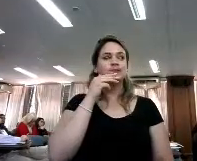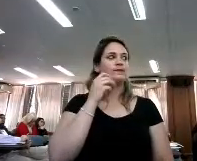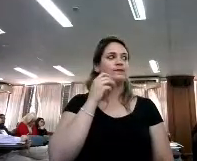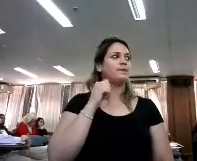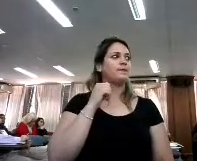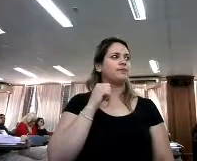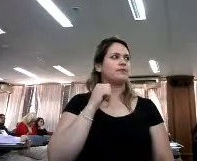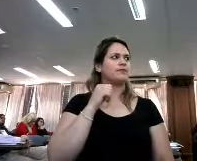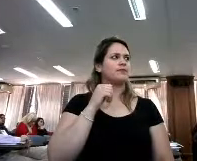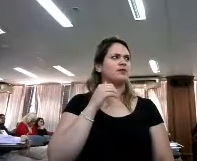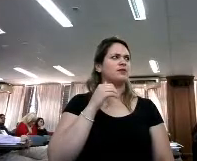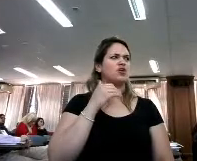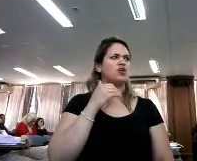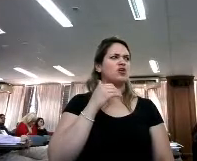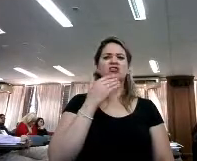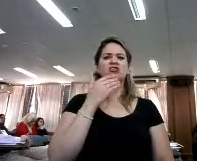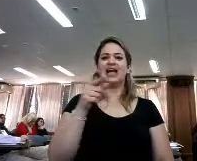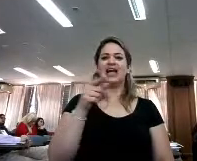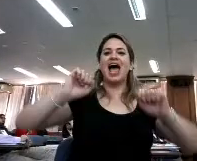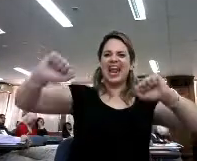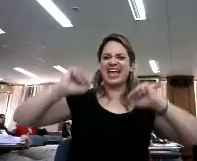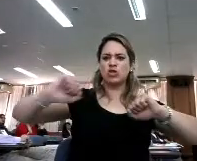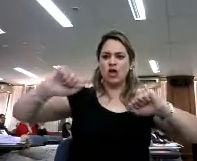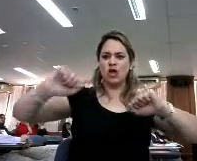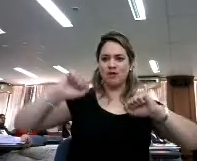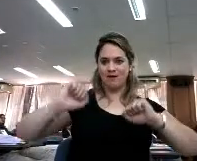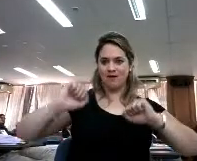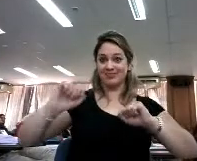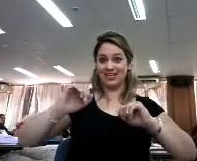No sé si acá sí escuchan reggaetón, ¿no? Sí, claro.